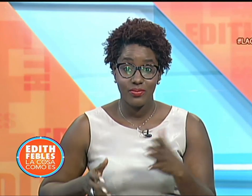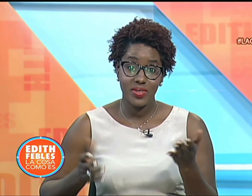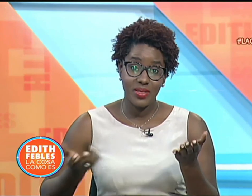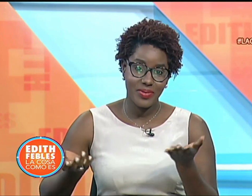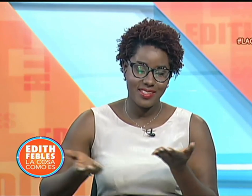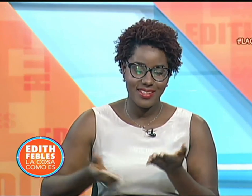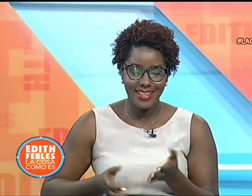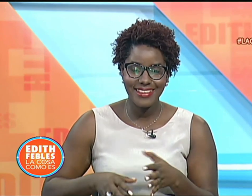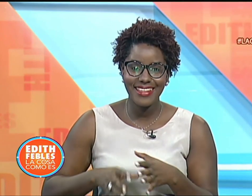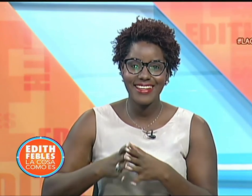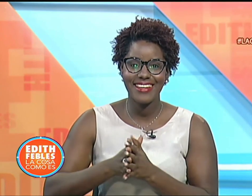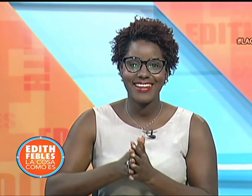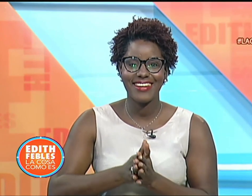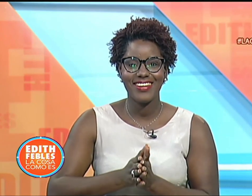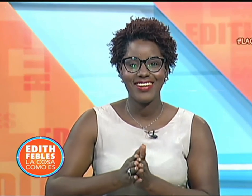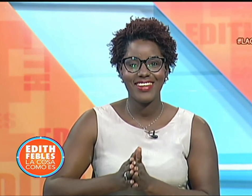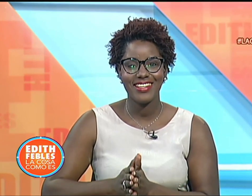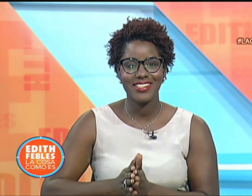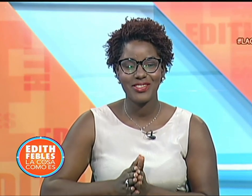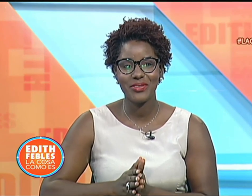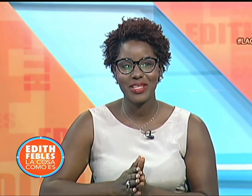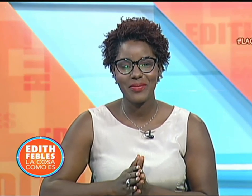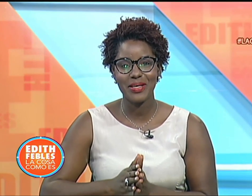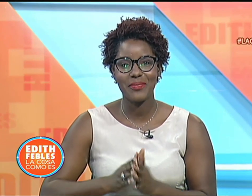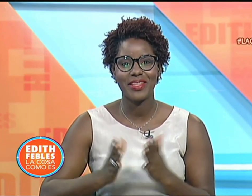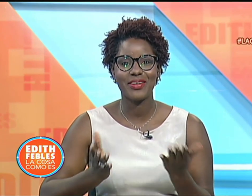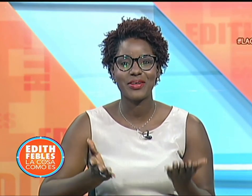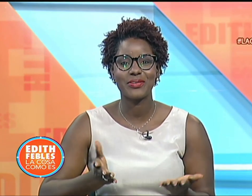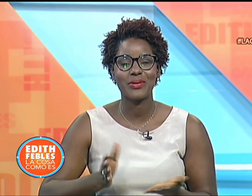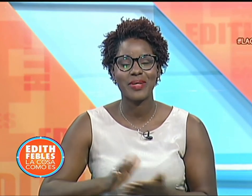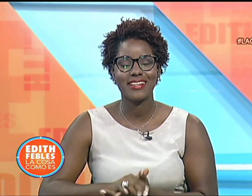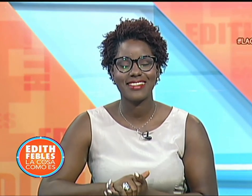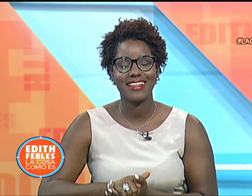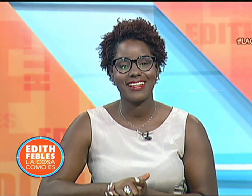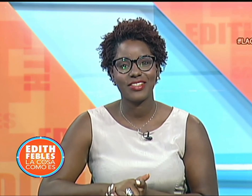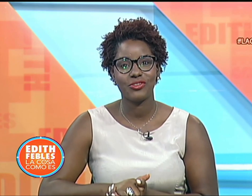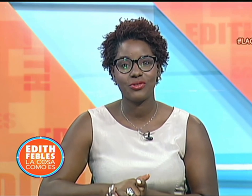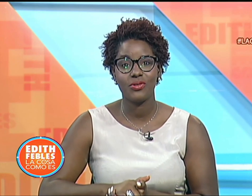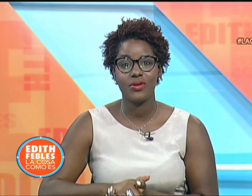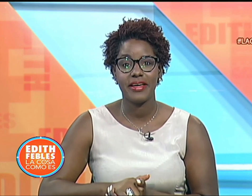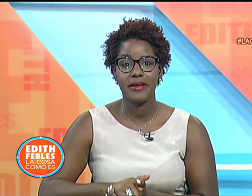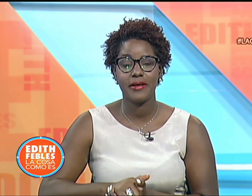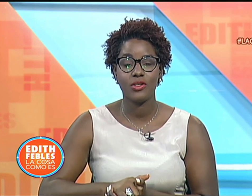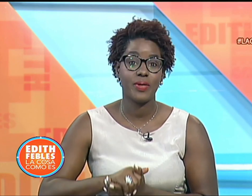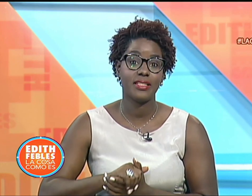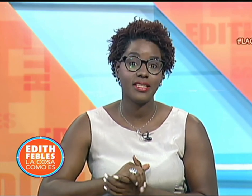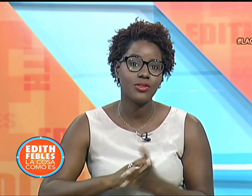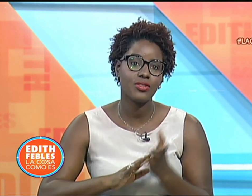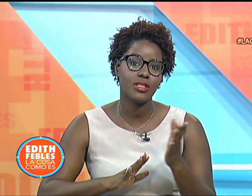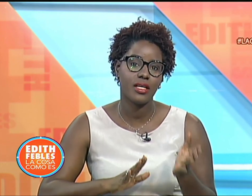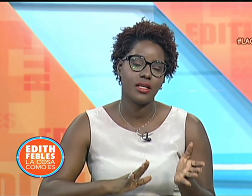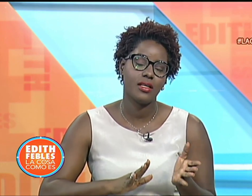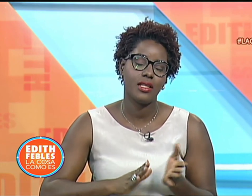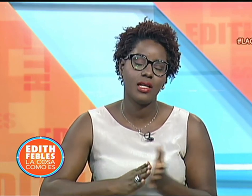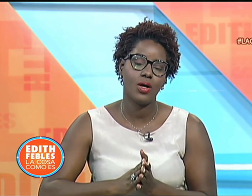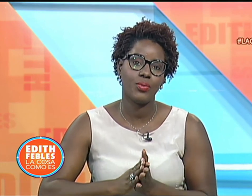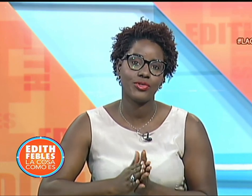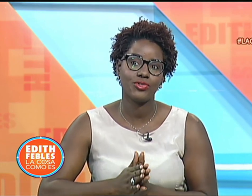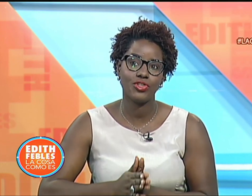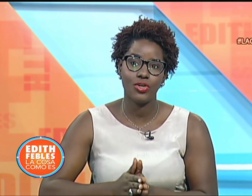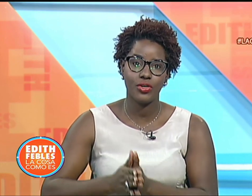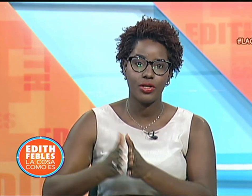Bueno, el presidente, y ese es un tema también de controversia, de hecho los partidos de